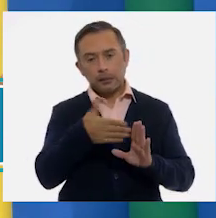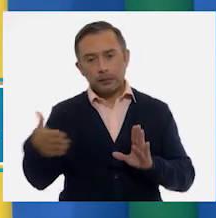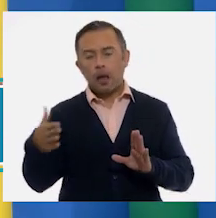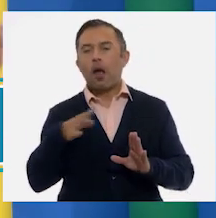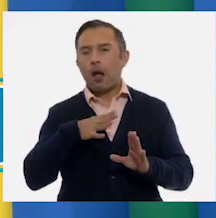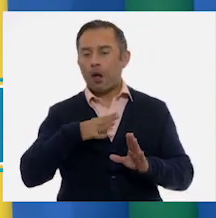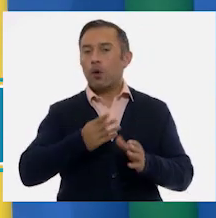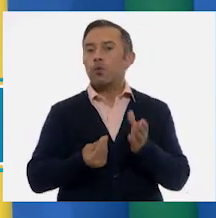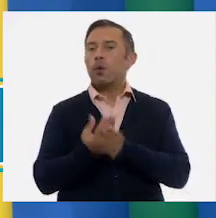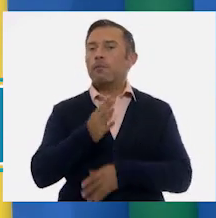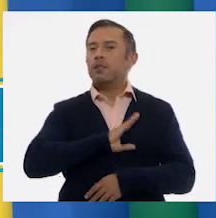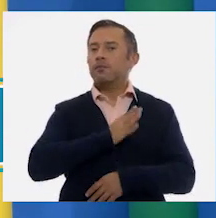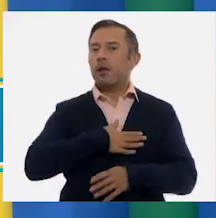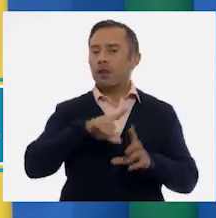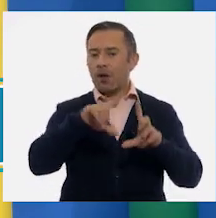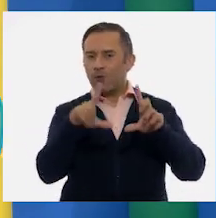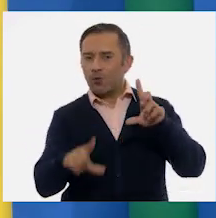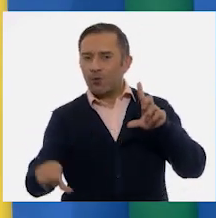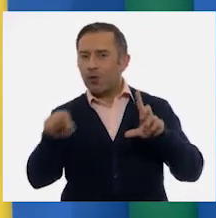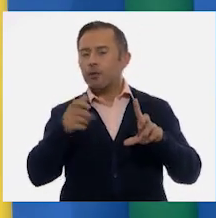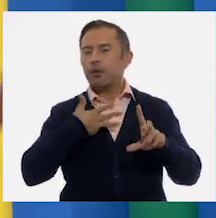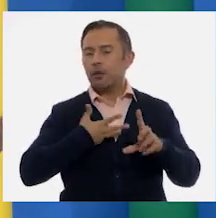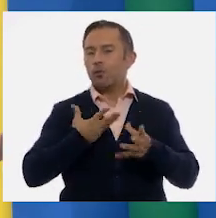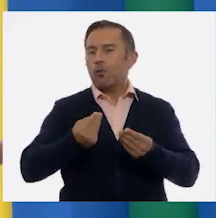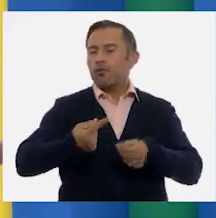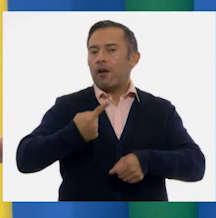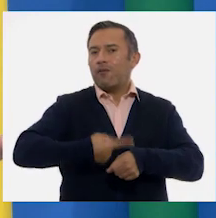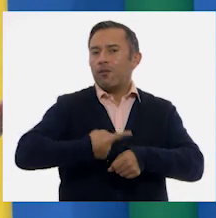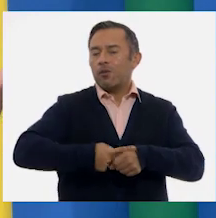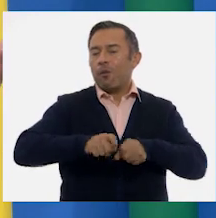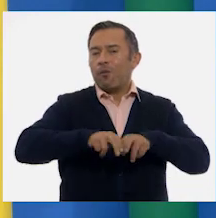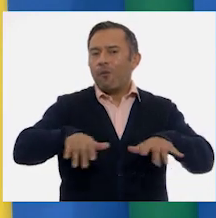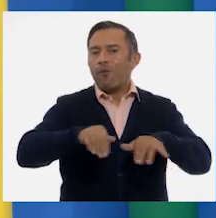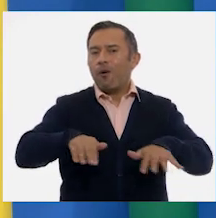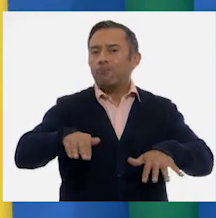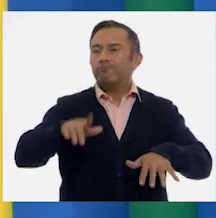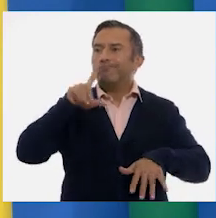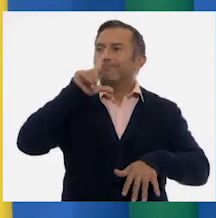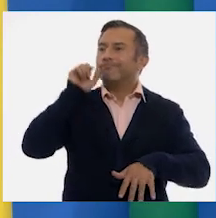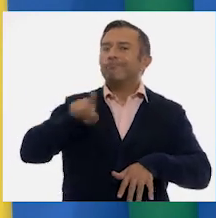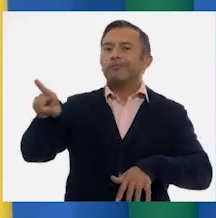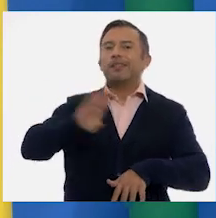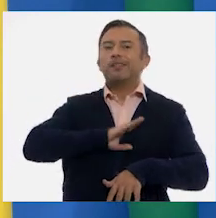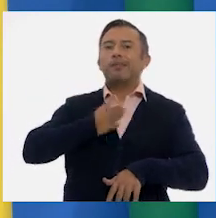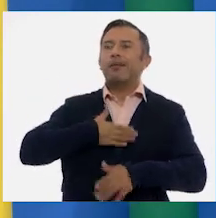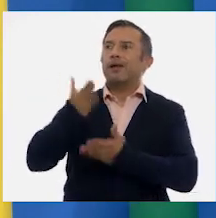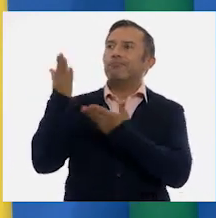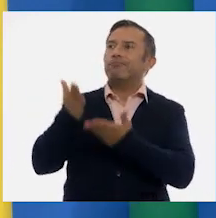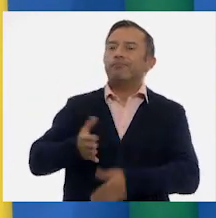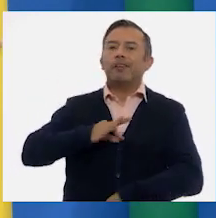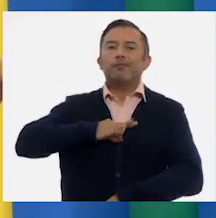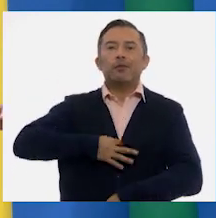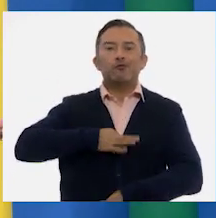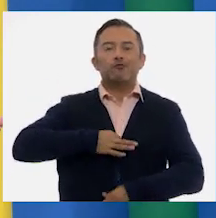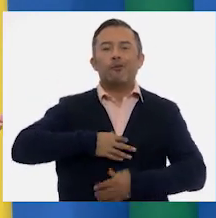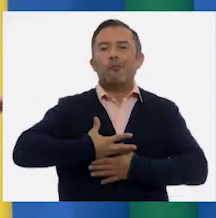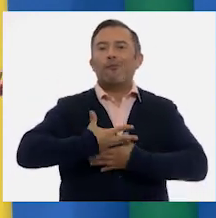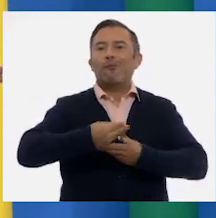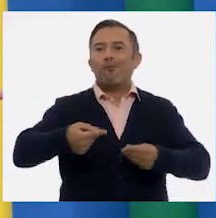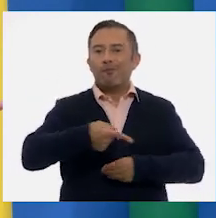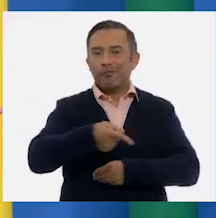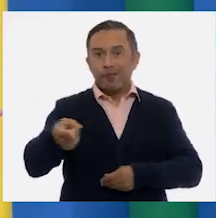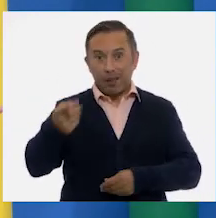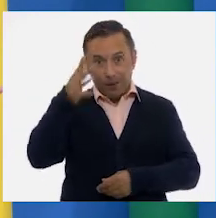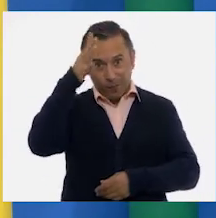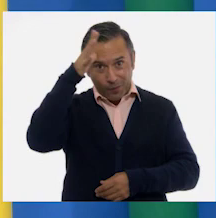Nueva España provocadas por los virus que trajeron los españoles, para los que los indígenas no tenían defensas. Debido a esto